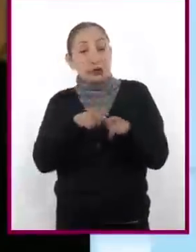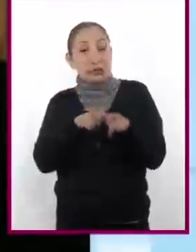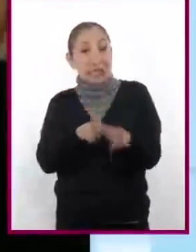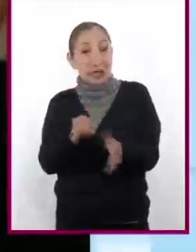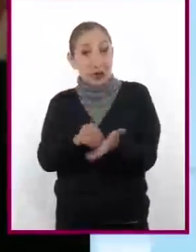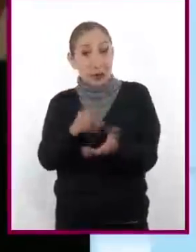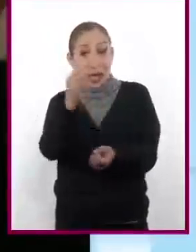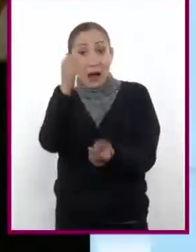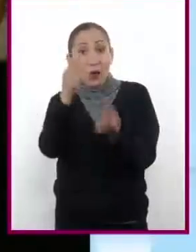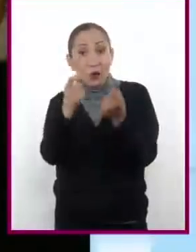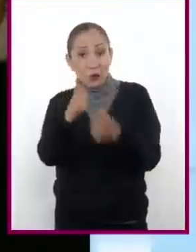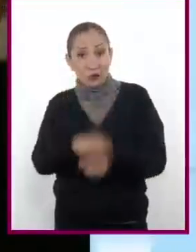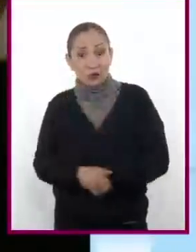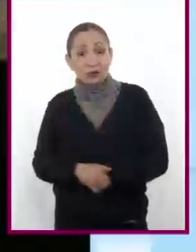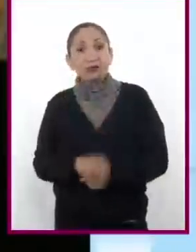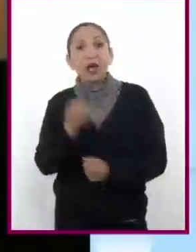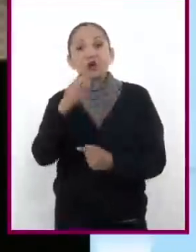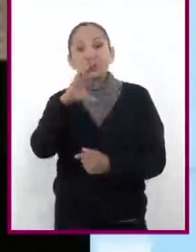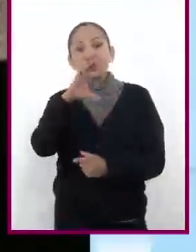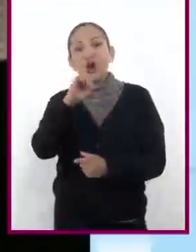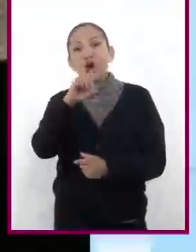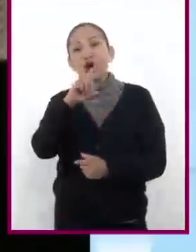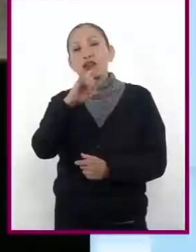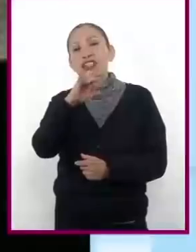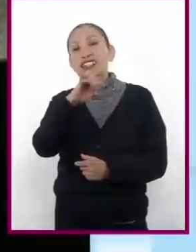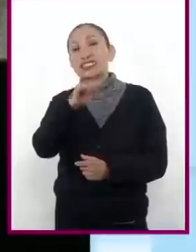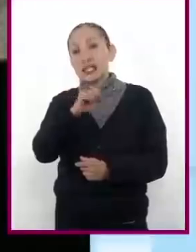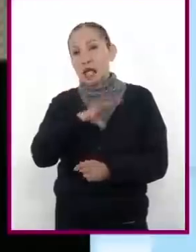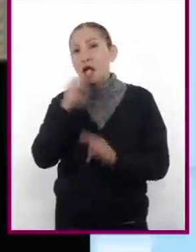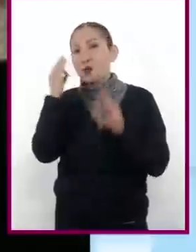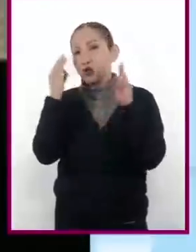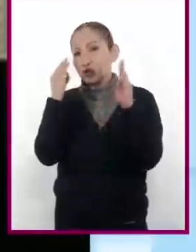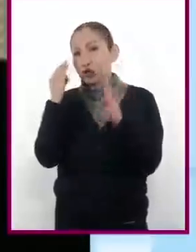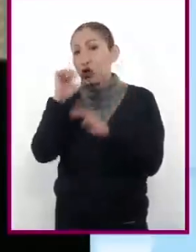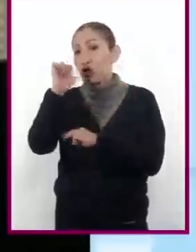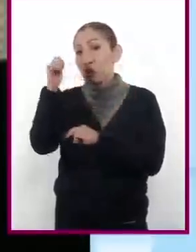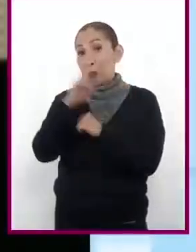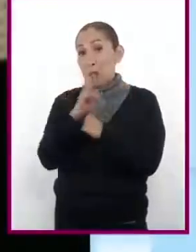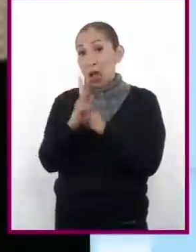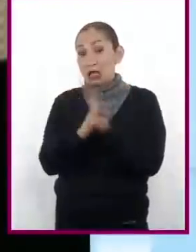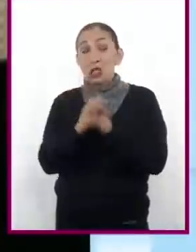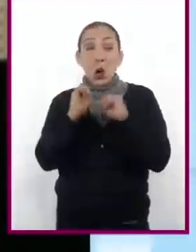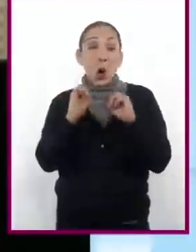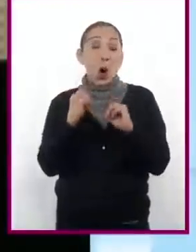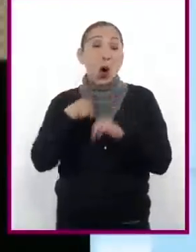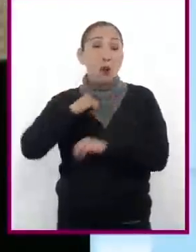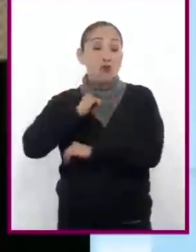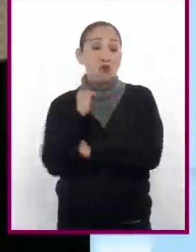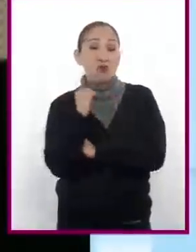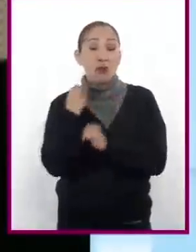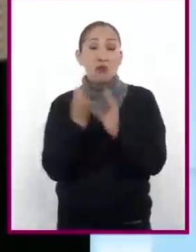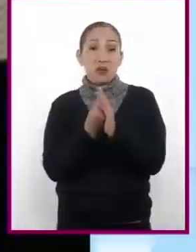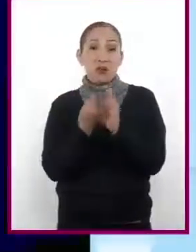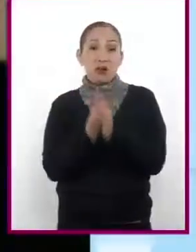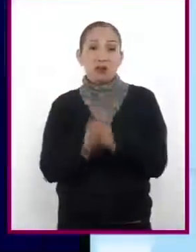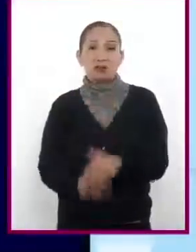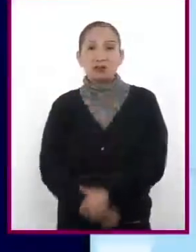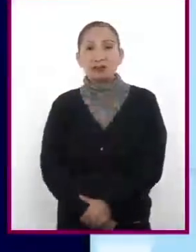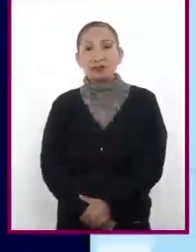conserva. Algunos códices se encuentran en museos en el extranjero o en colecciones privadas.